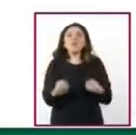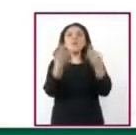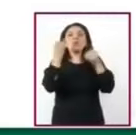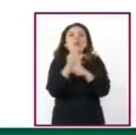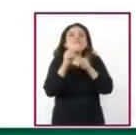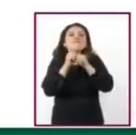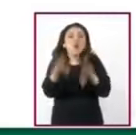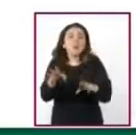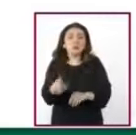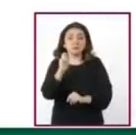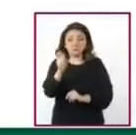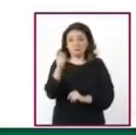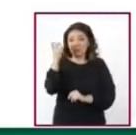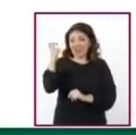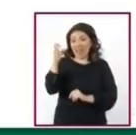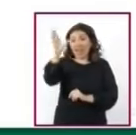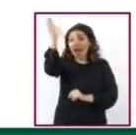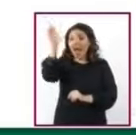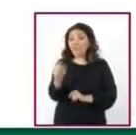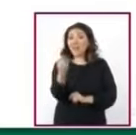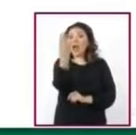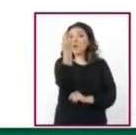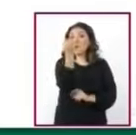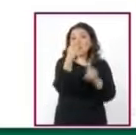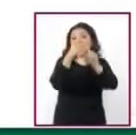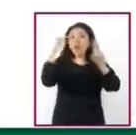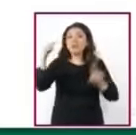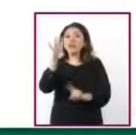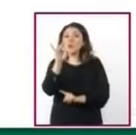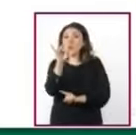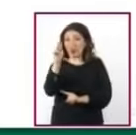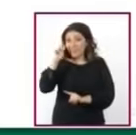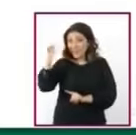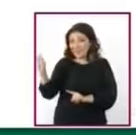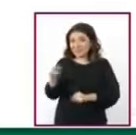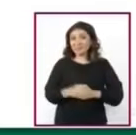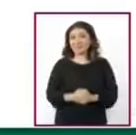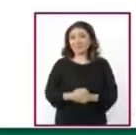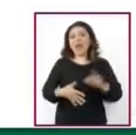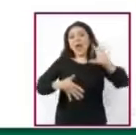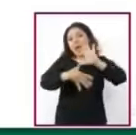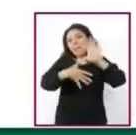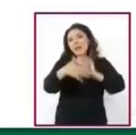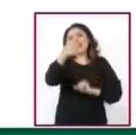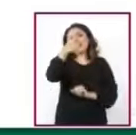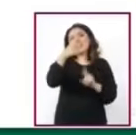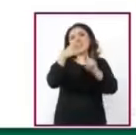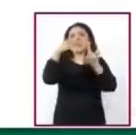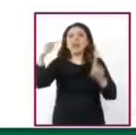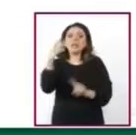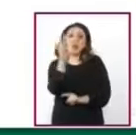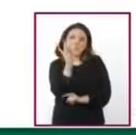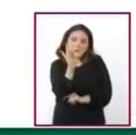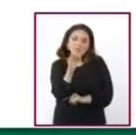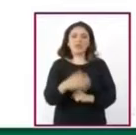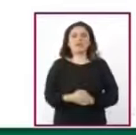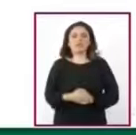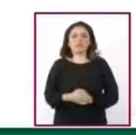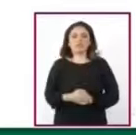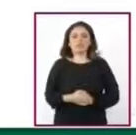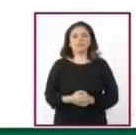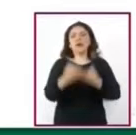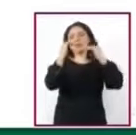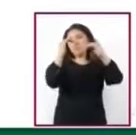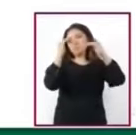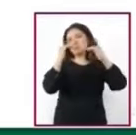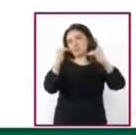de datos, siendo para África 9 entre 40, para América 6 entre 40